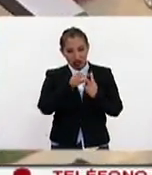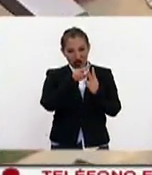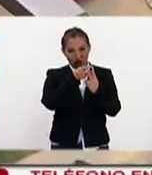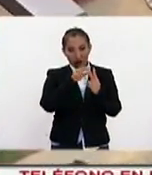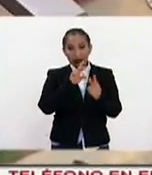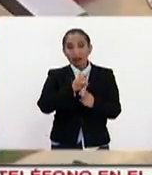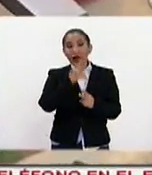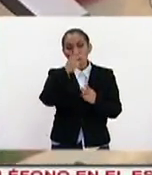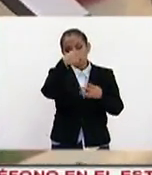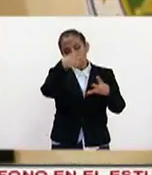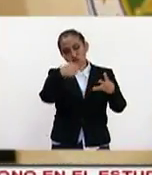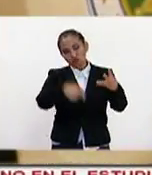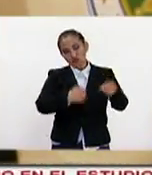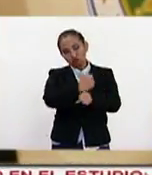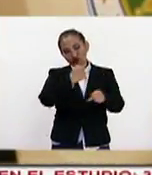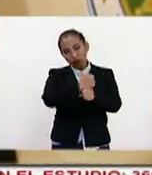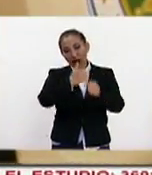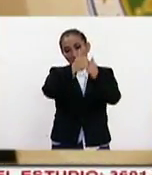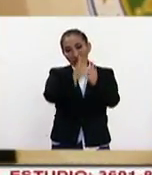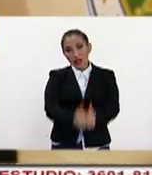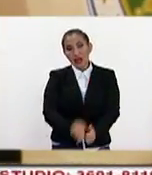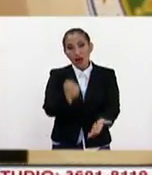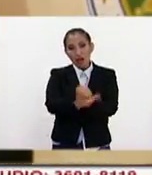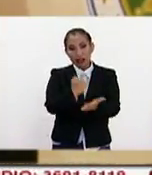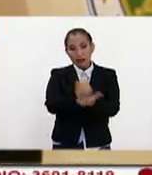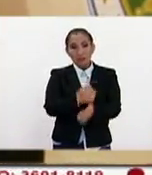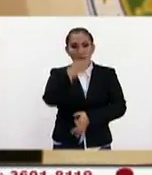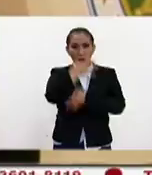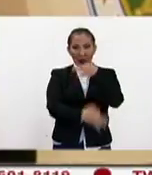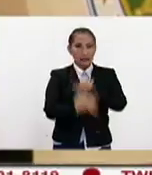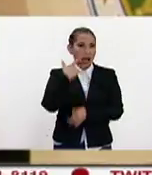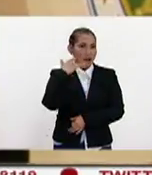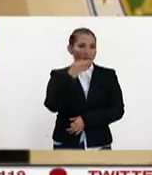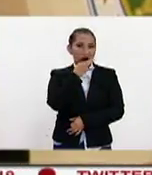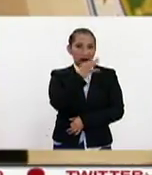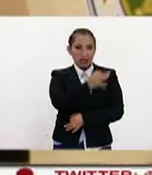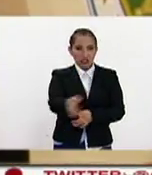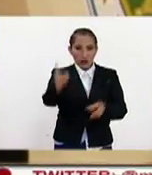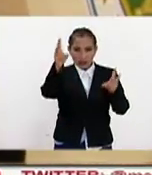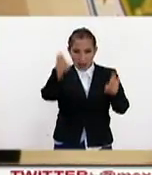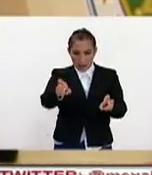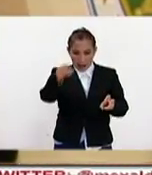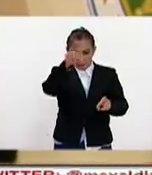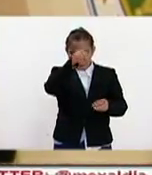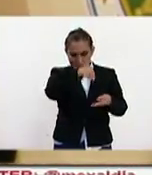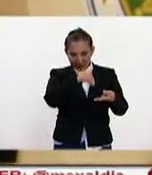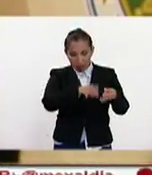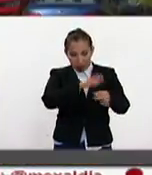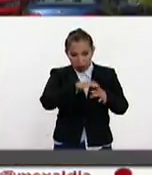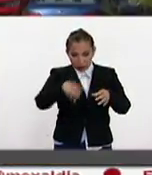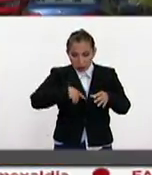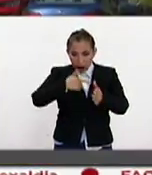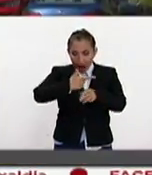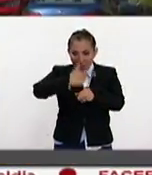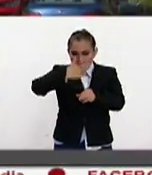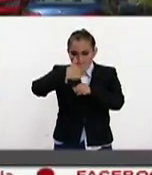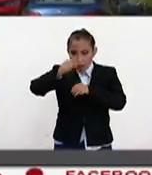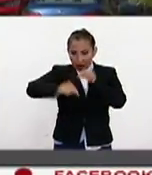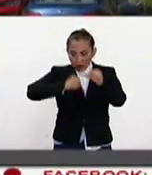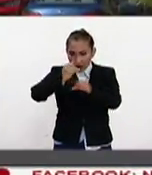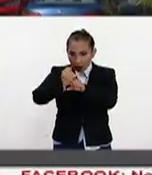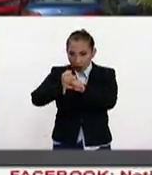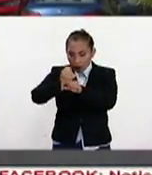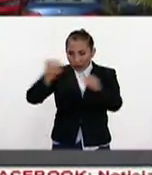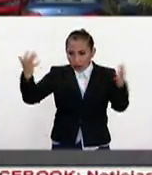por 38 cargos de tortura y cautiverio. Un juez de California informó que los casos fueron cada vez más graves según pasaba